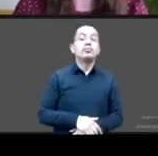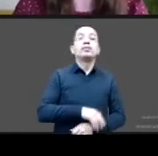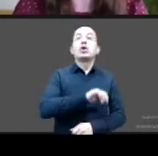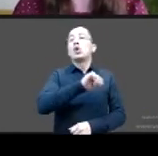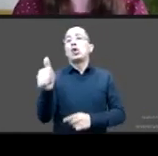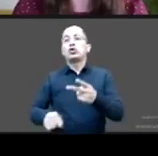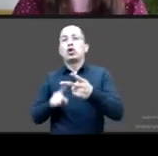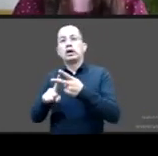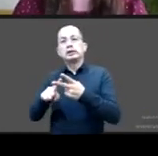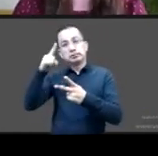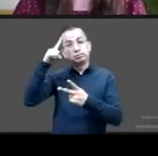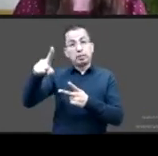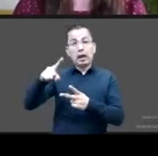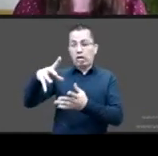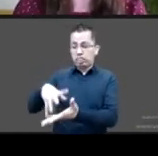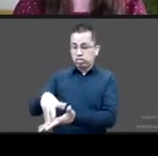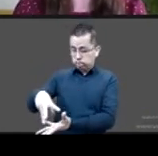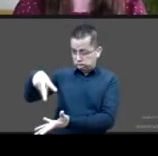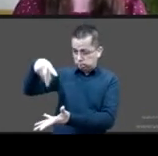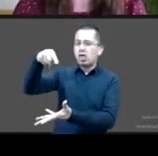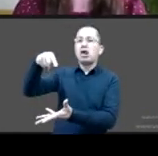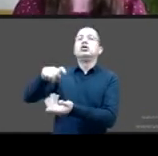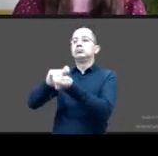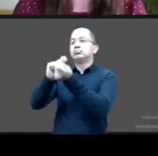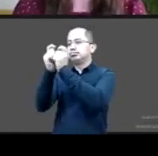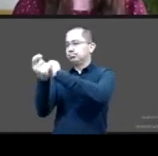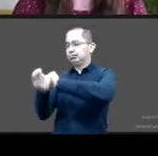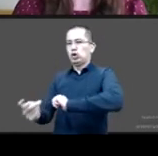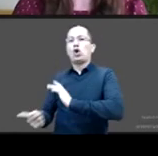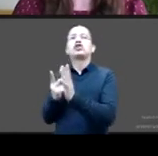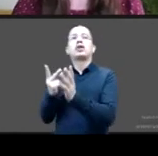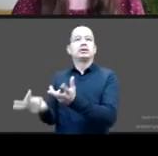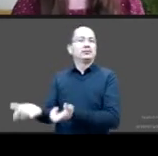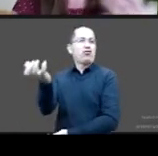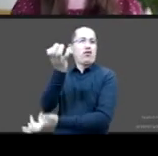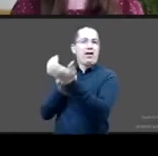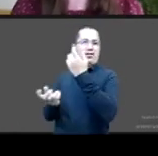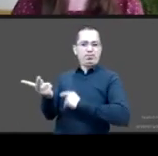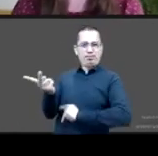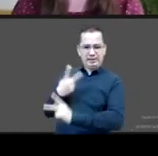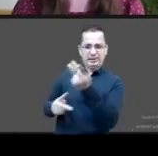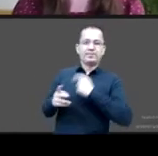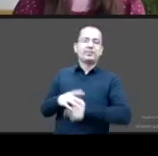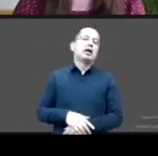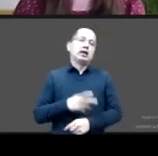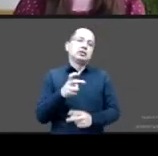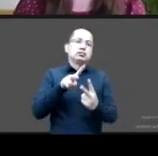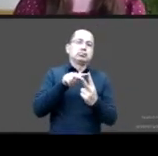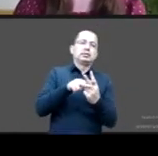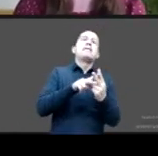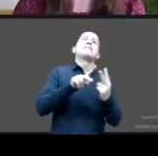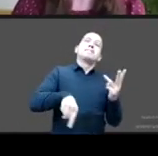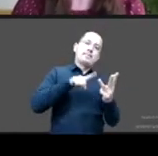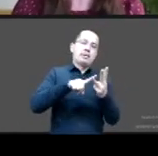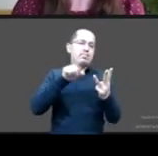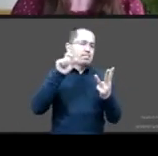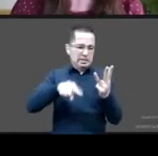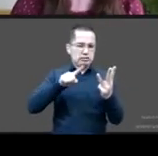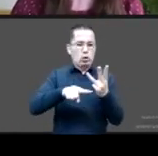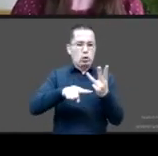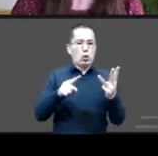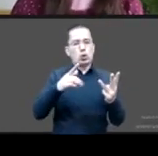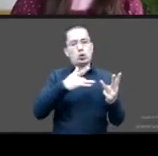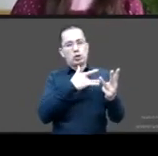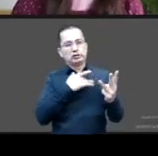con una dinámica muy parecida a corazón contento ambas ambas digamos posibilidades se